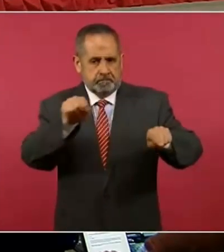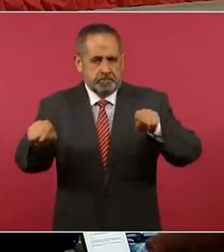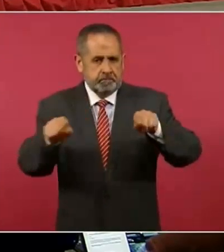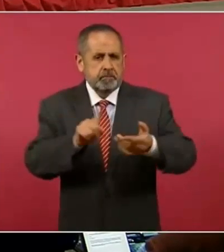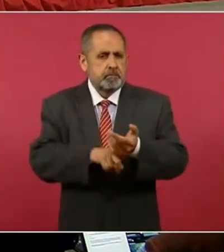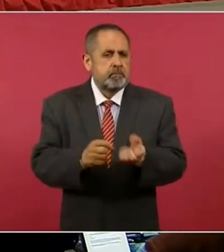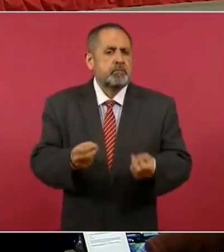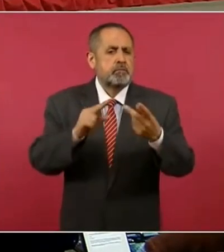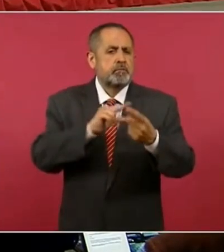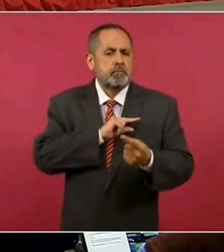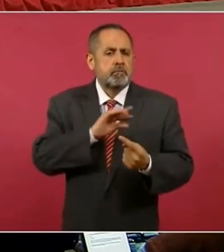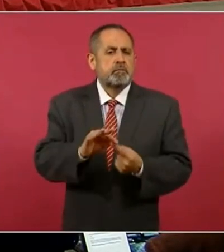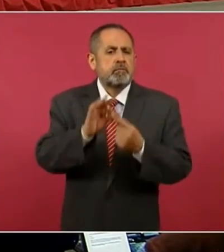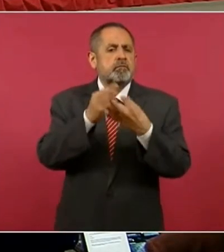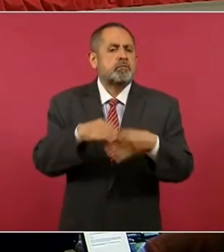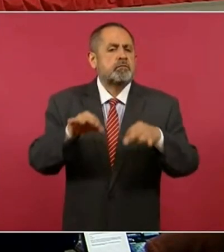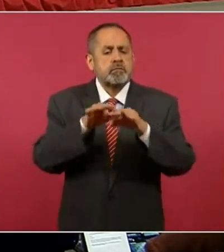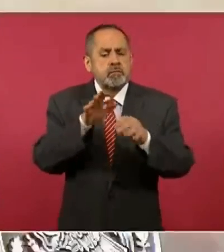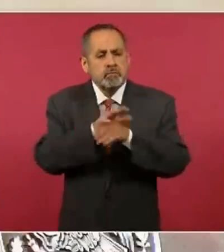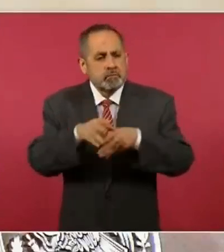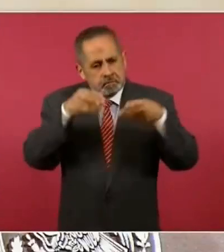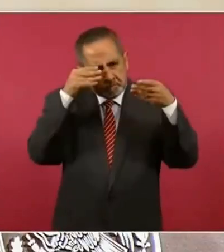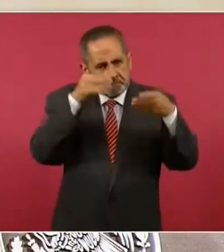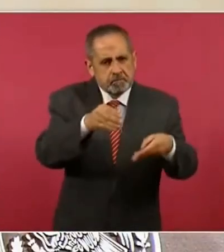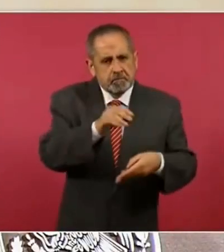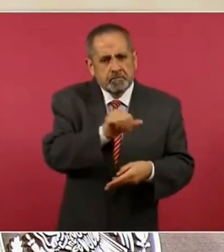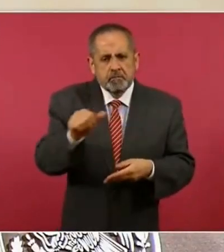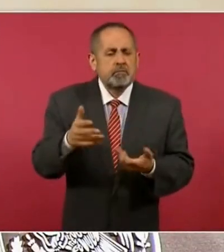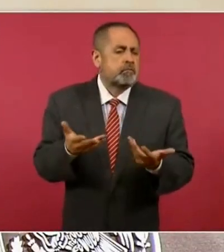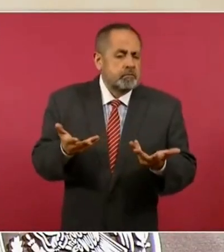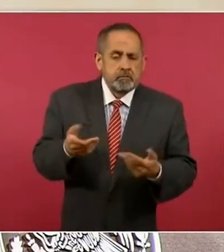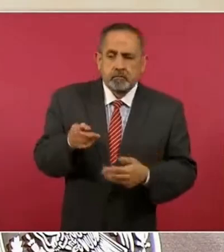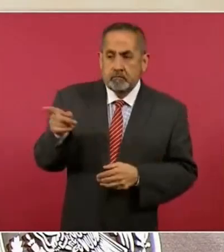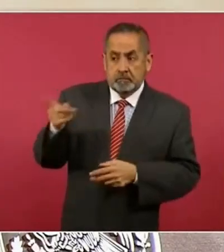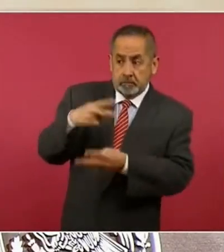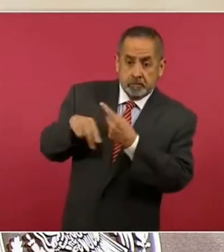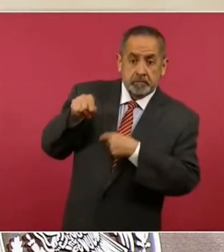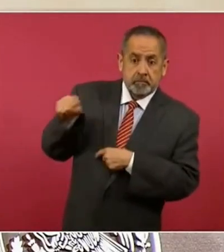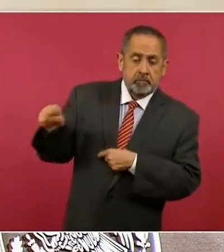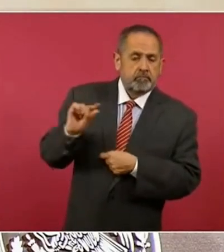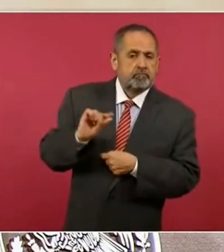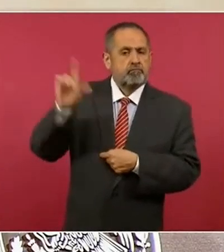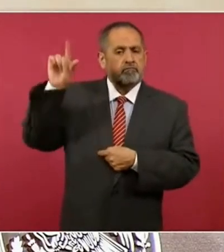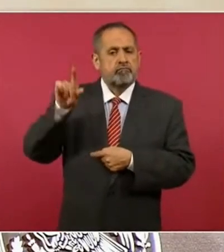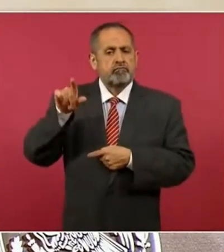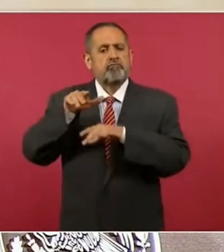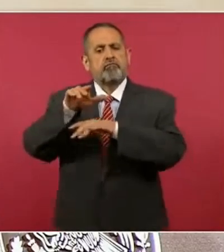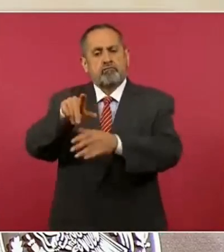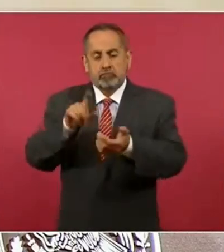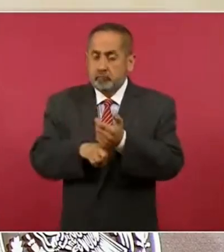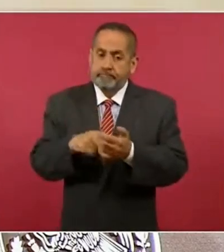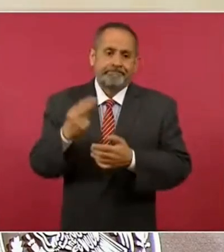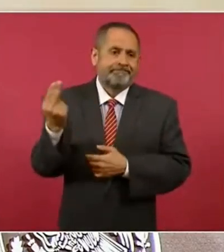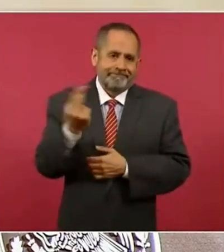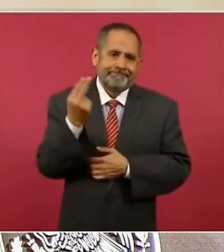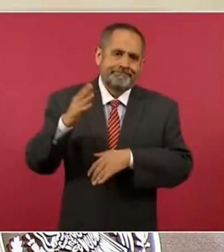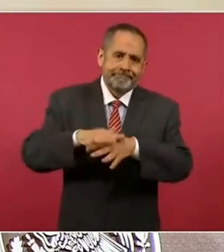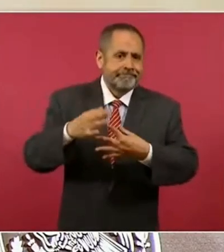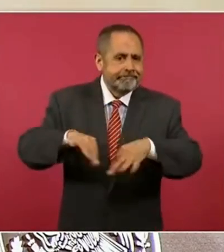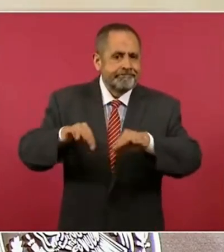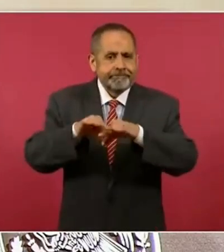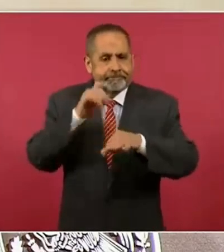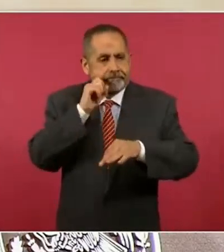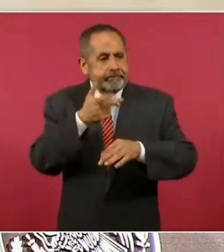estos médicas y médicos cubanos. Son especialidades de alta demanda y además están